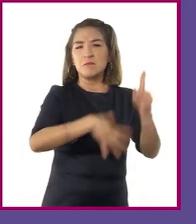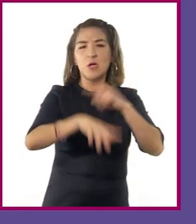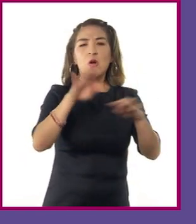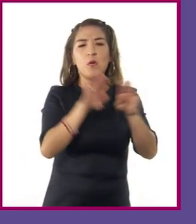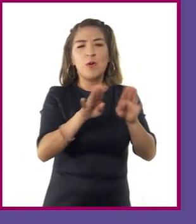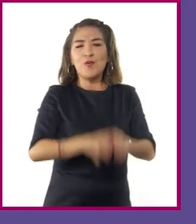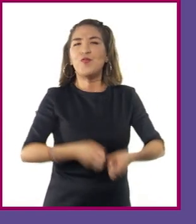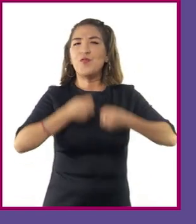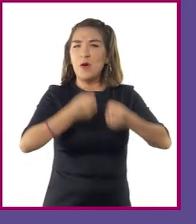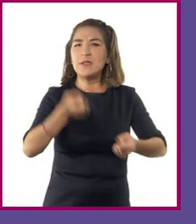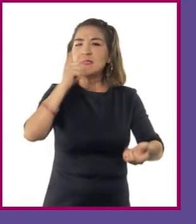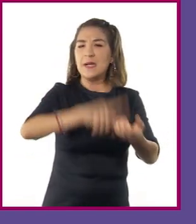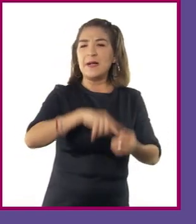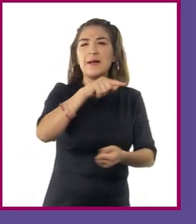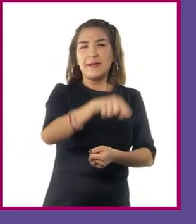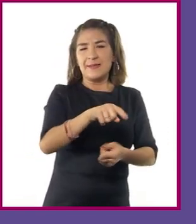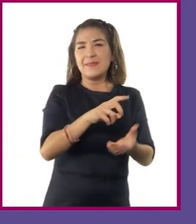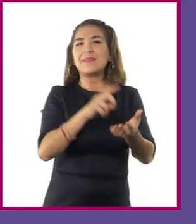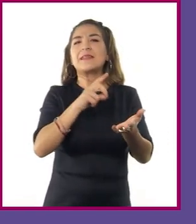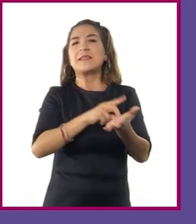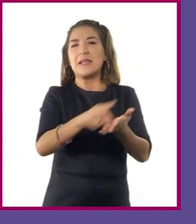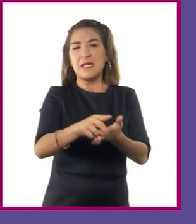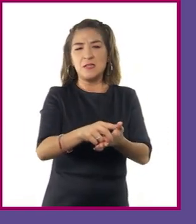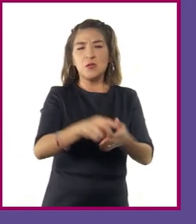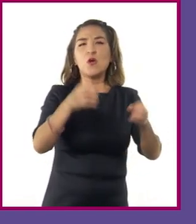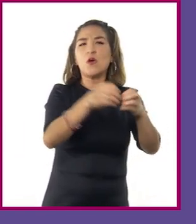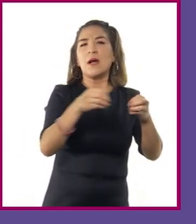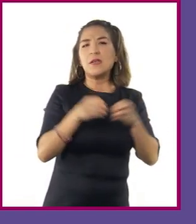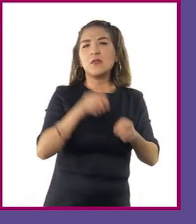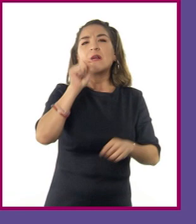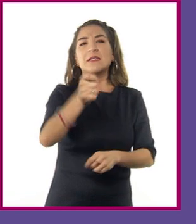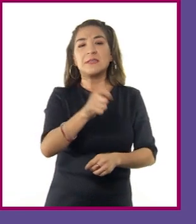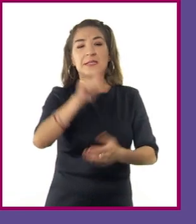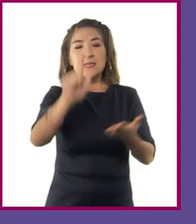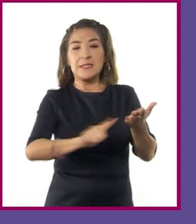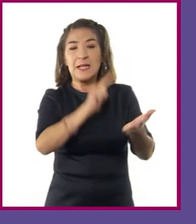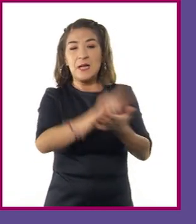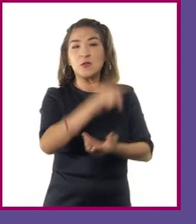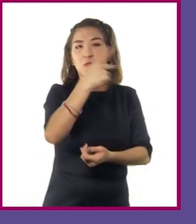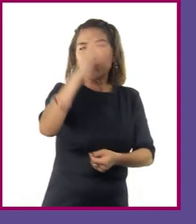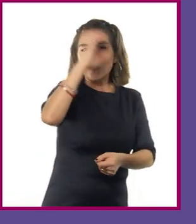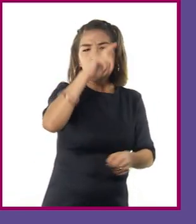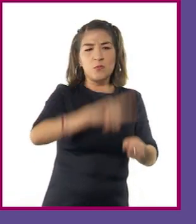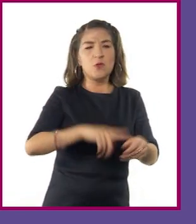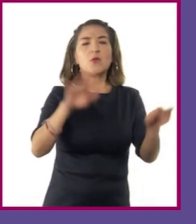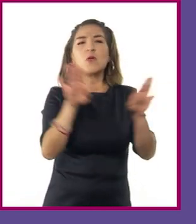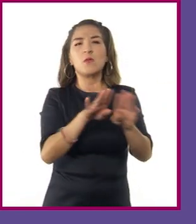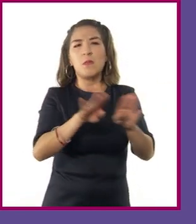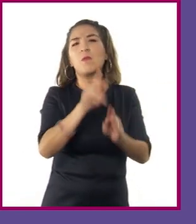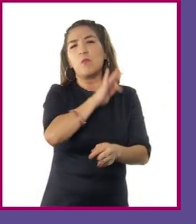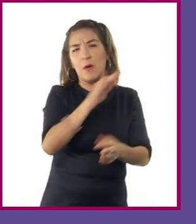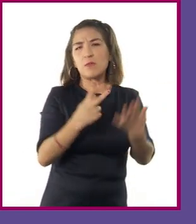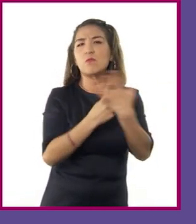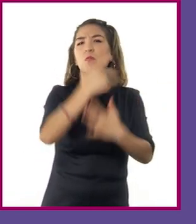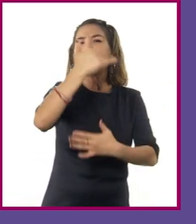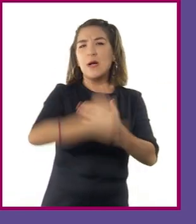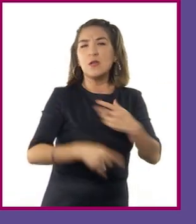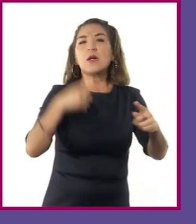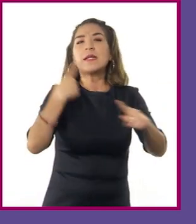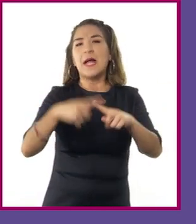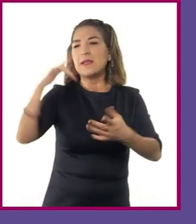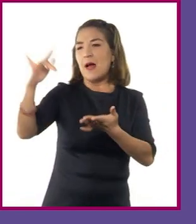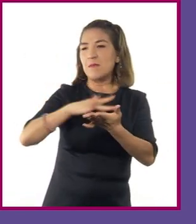el Estado de Derecho. En cultura de la legalidad, los ciudadanos pueden emprender proyectos con el apoyo de